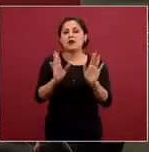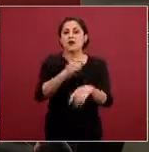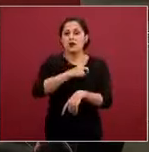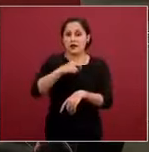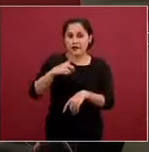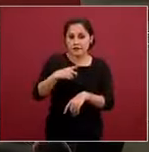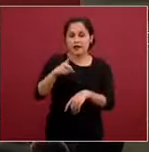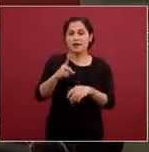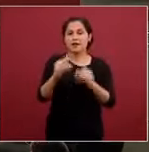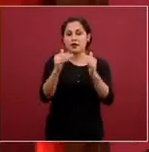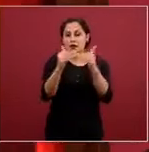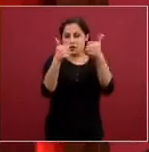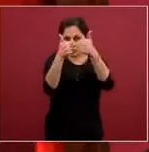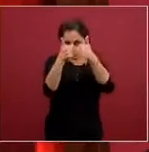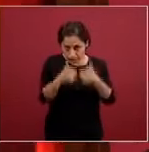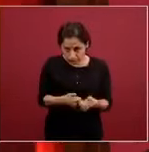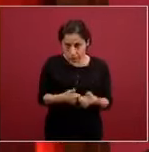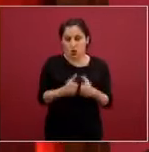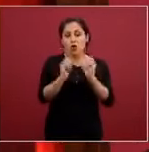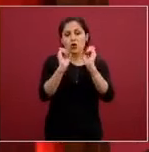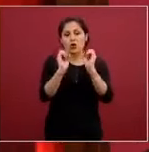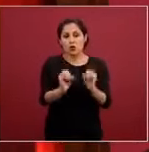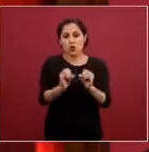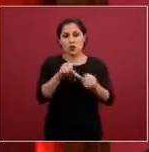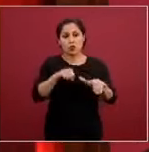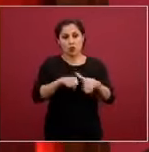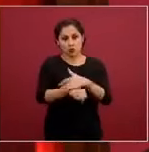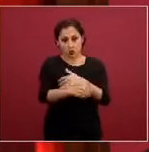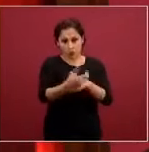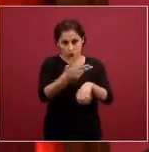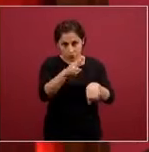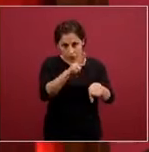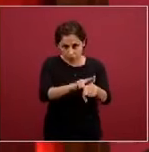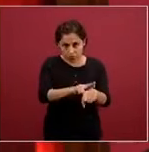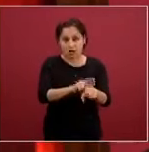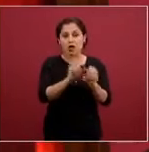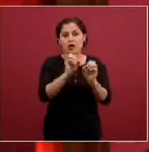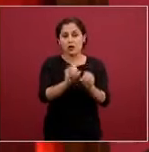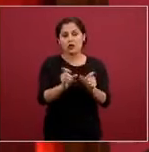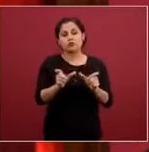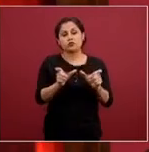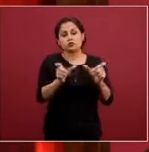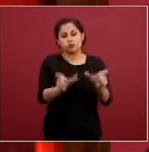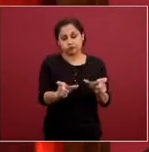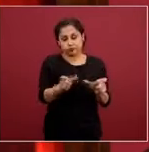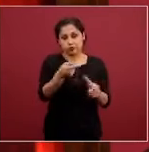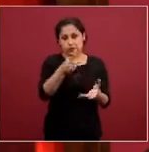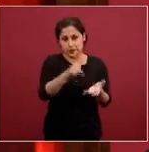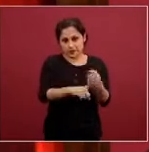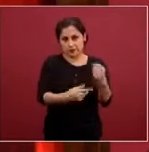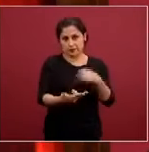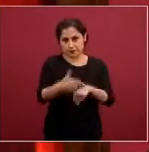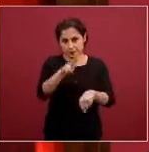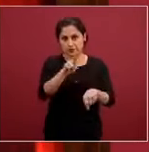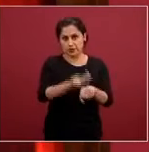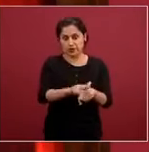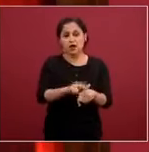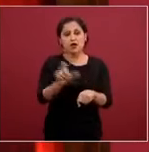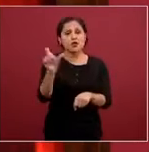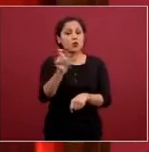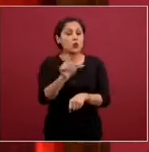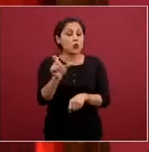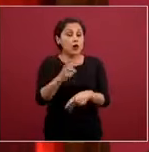de resguardo domiciliario o de los procesos de bioseguridad que se llevan al interior de los hospitales cuando estos pacientes